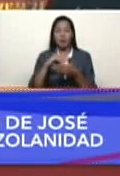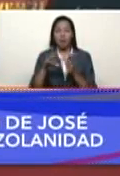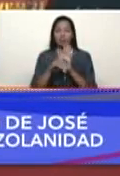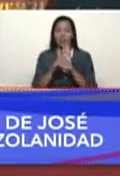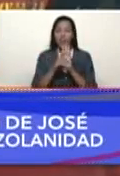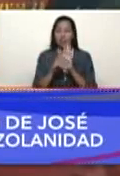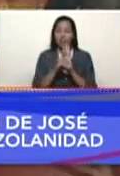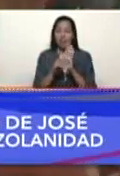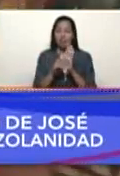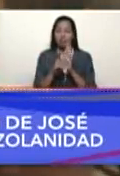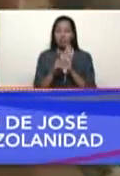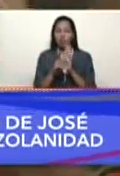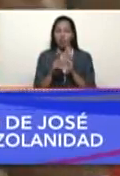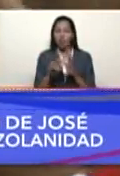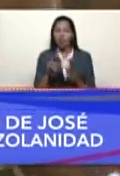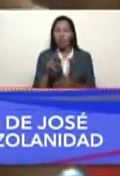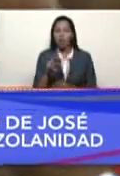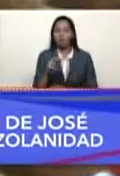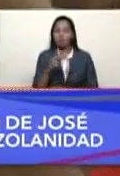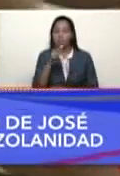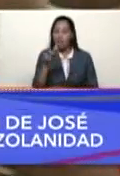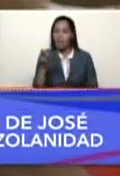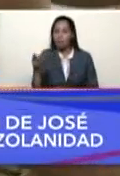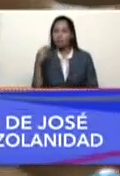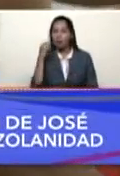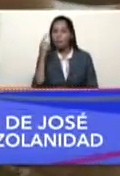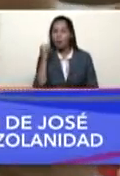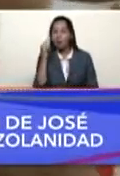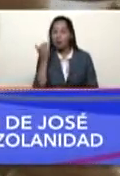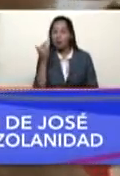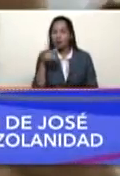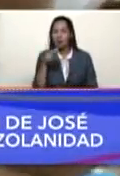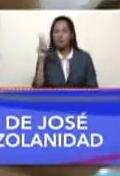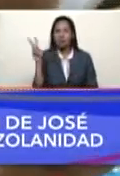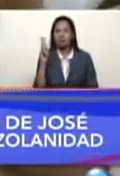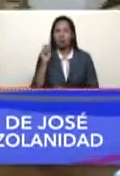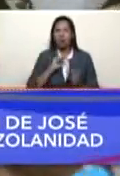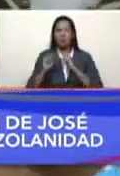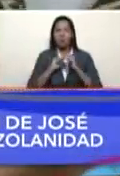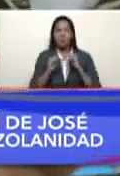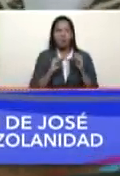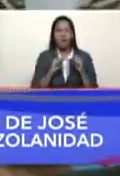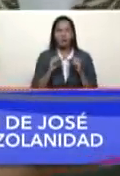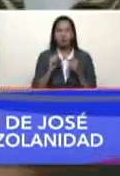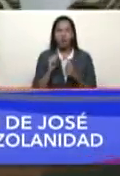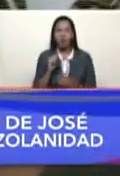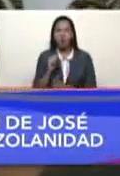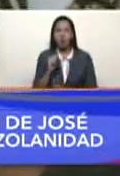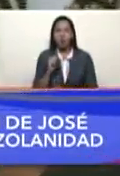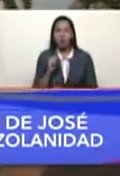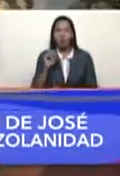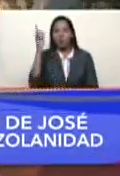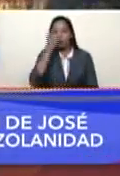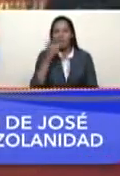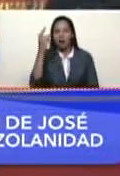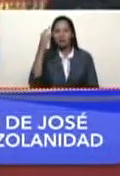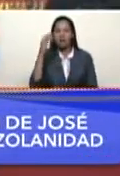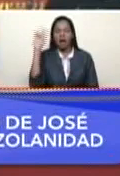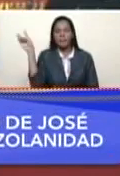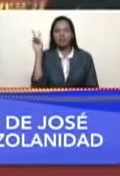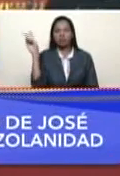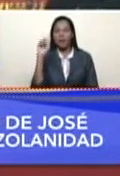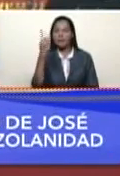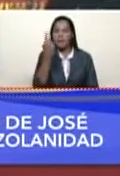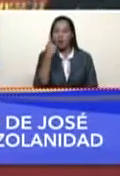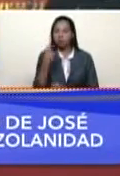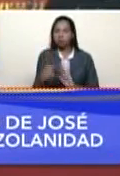derechos de los afrovenezolanos y del movimiento afrovenezolano. En primer lugar, me